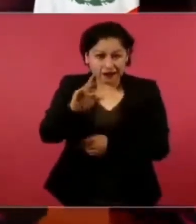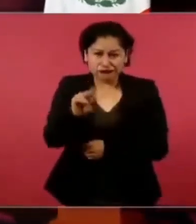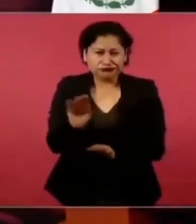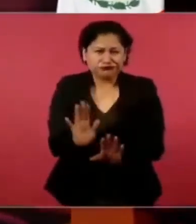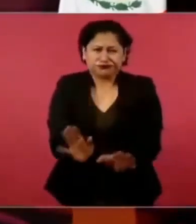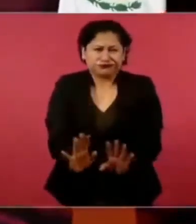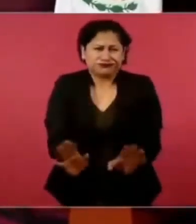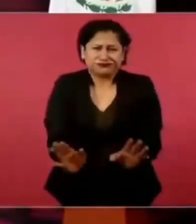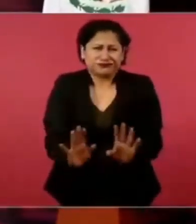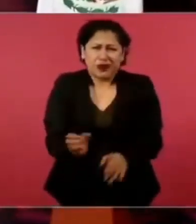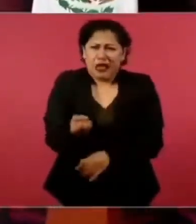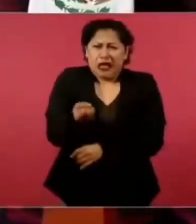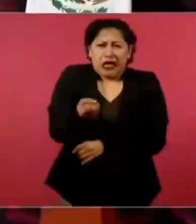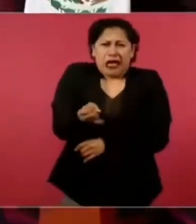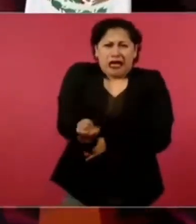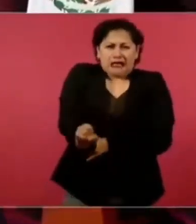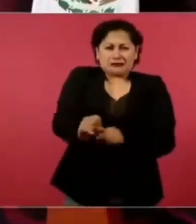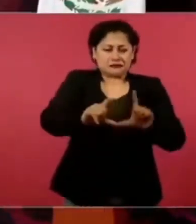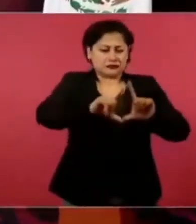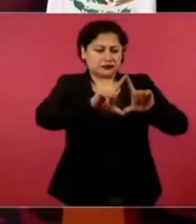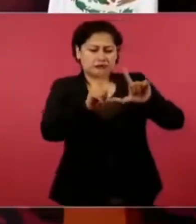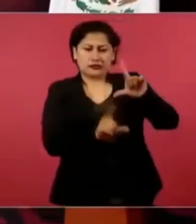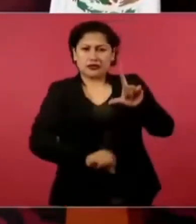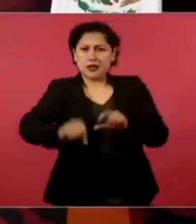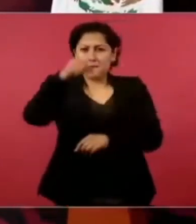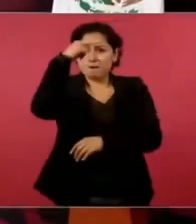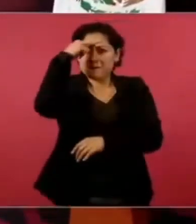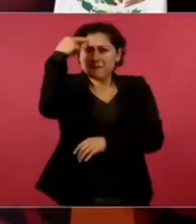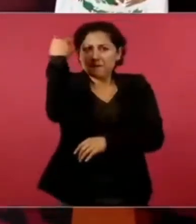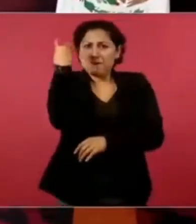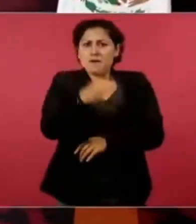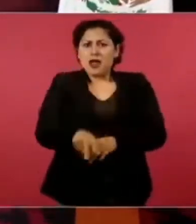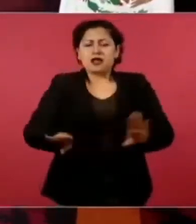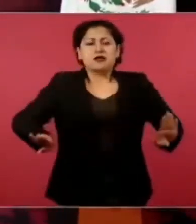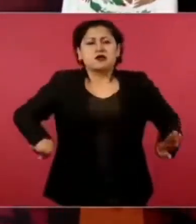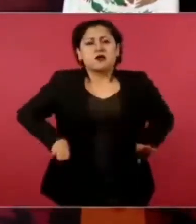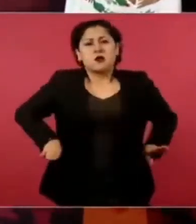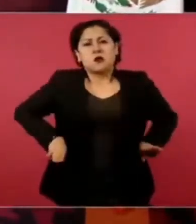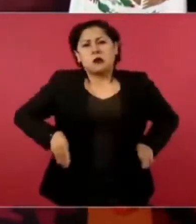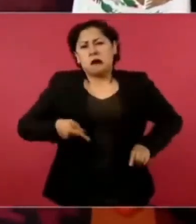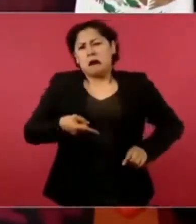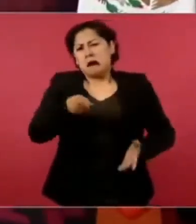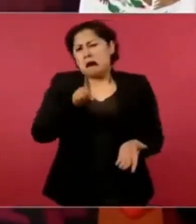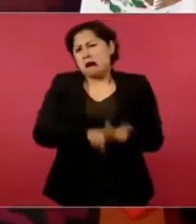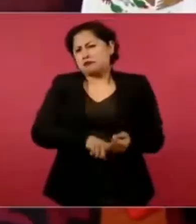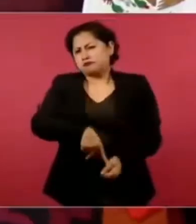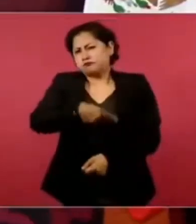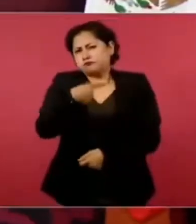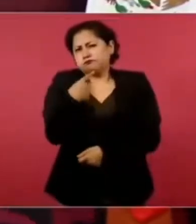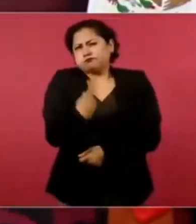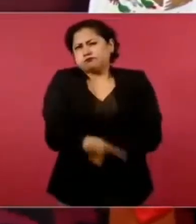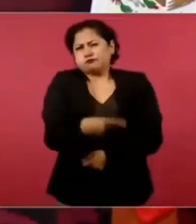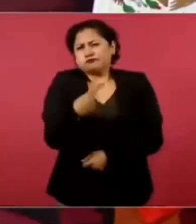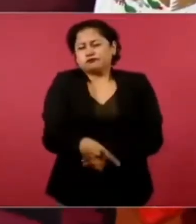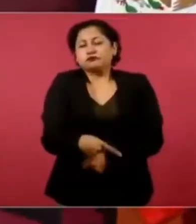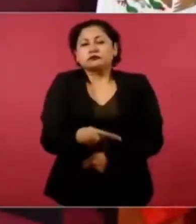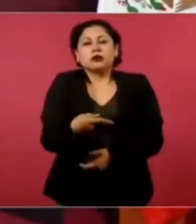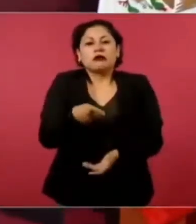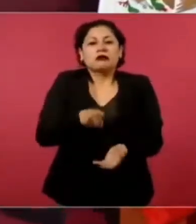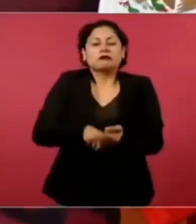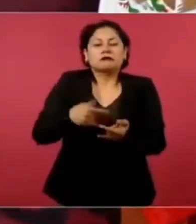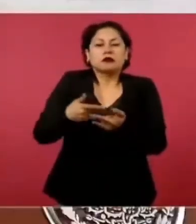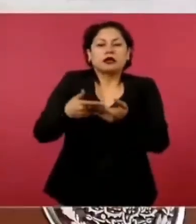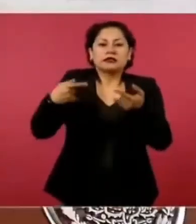fortaleza cultural de siglos y por su historia política fecunda.